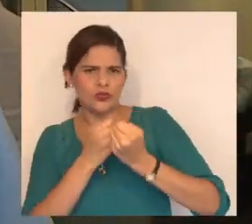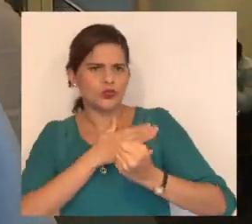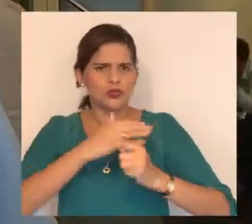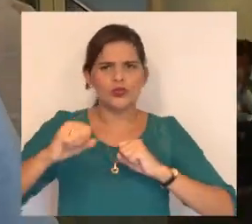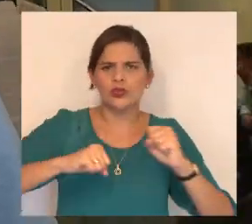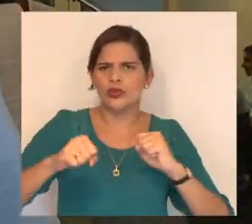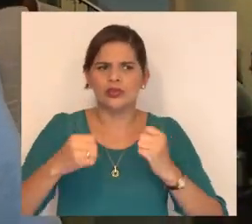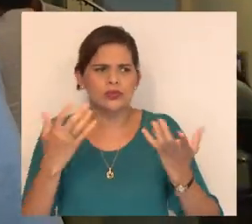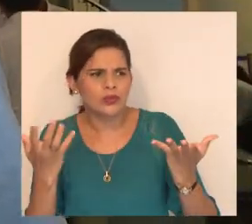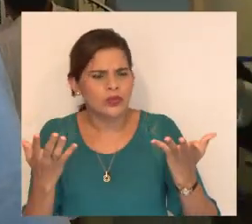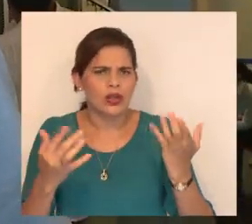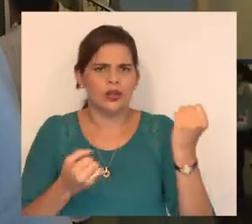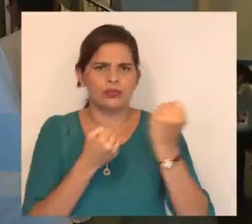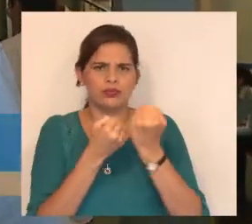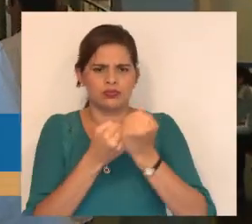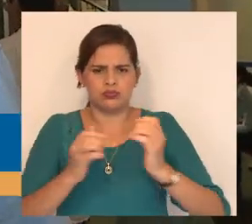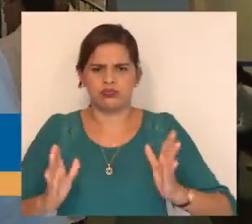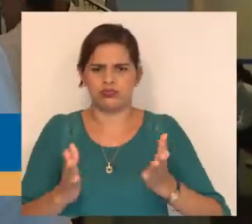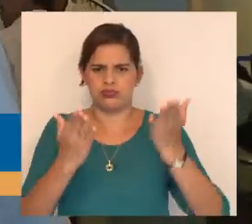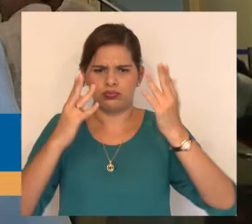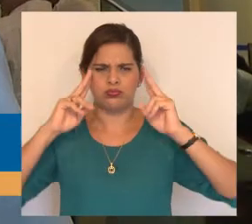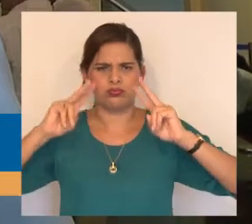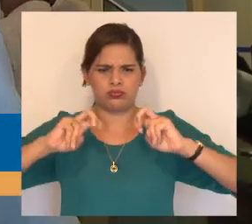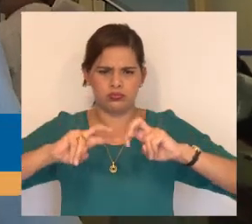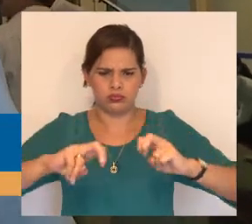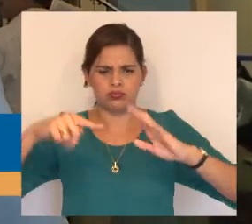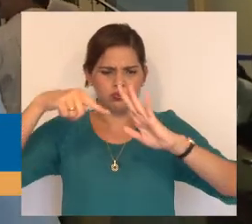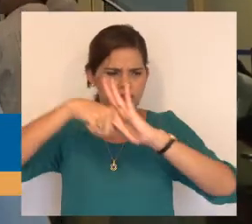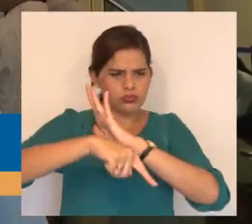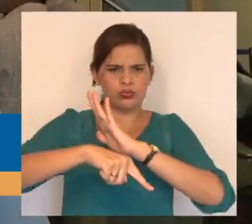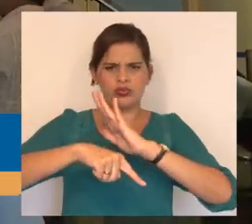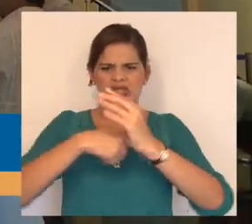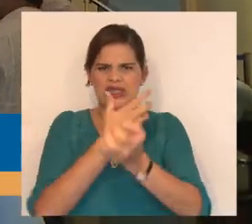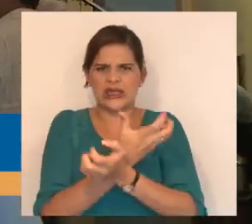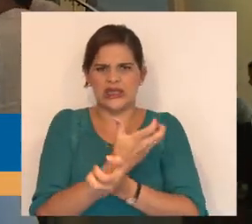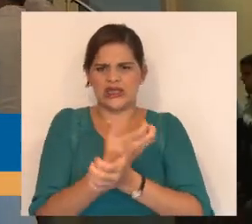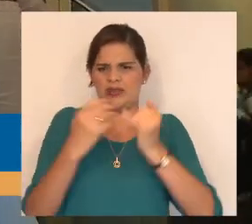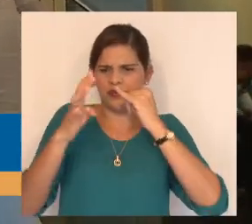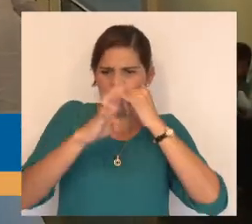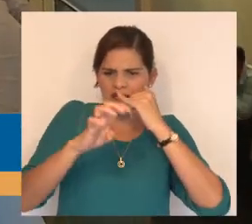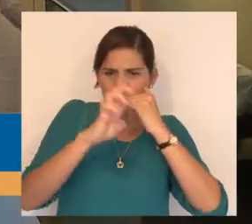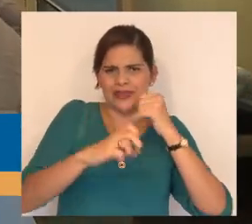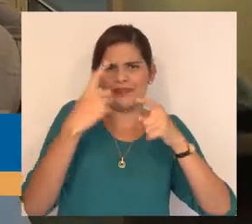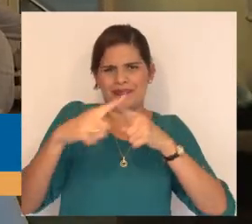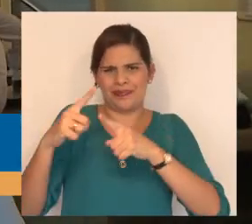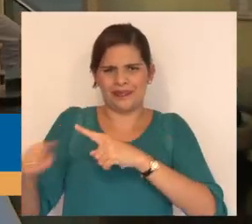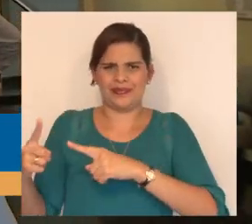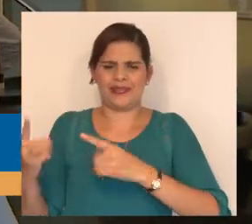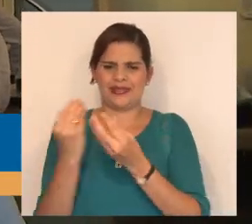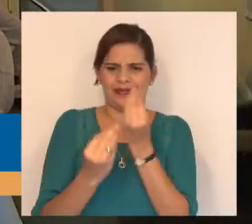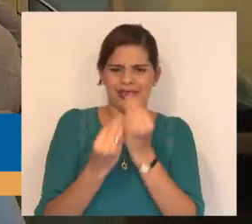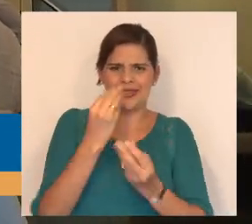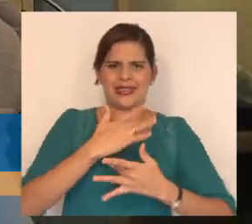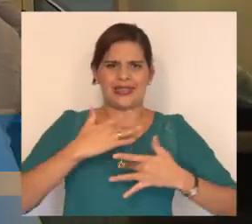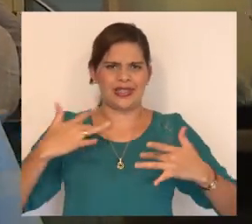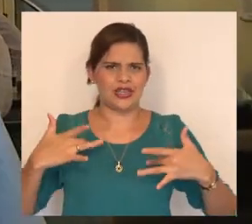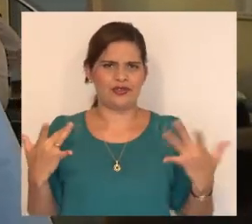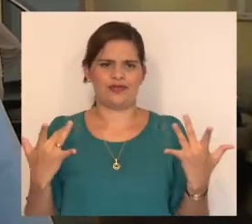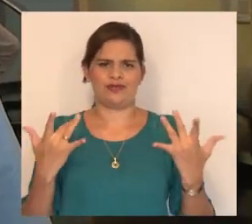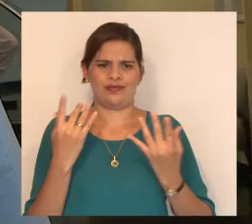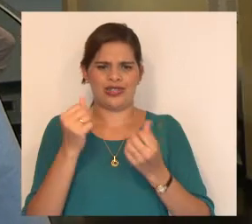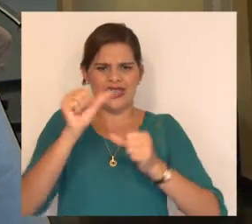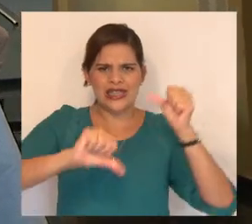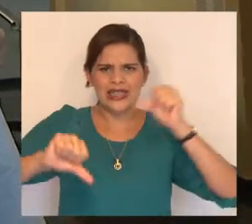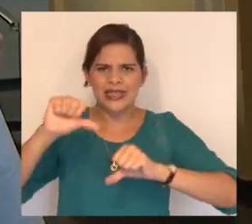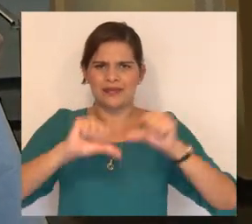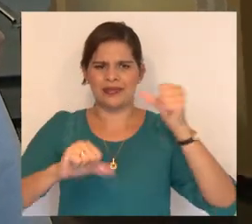por trabajar conjuntamente con la Academia para apoyar el desarrollo de la investigación y el desarrollo de